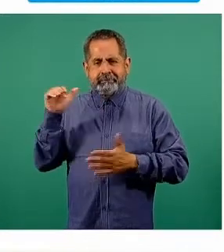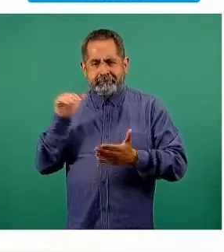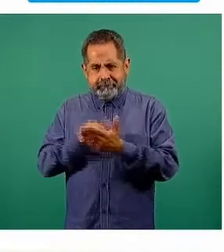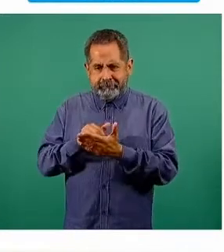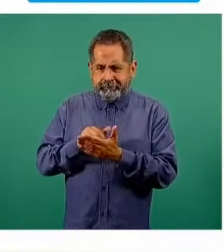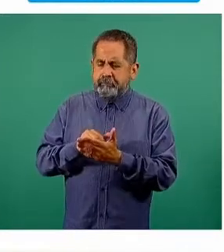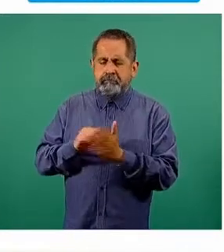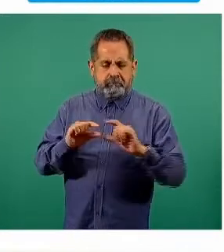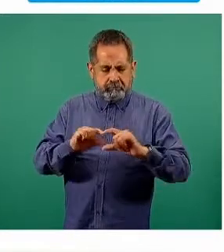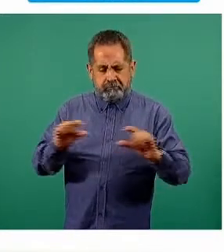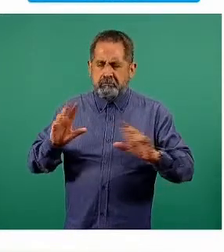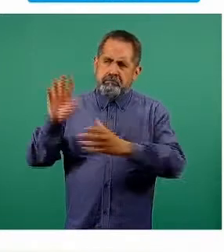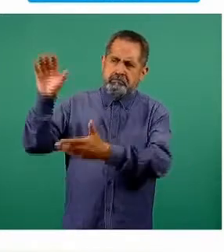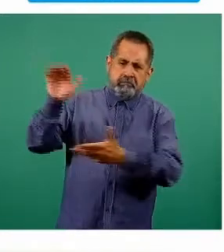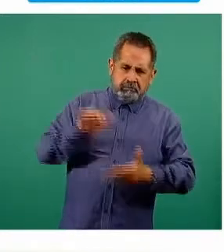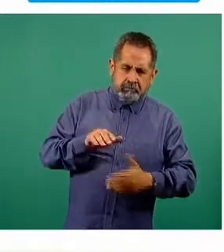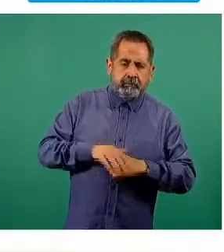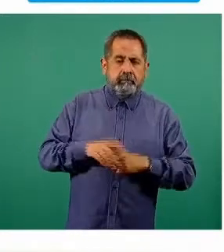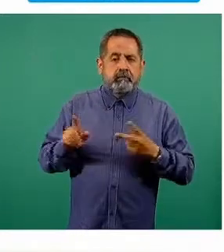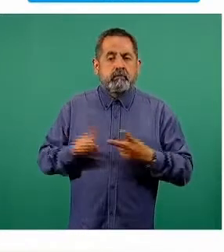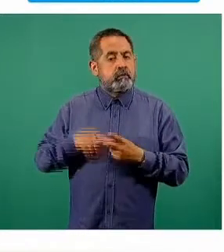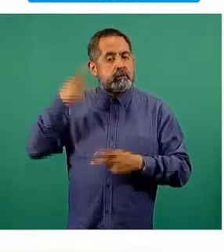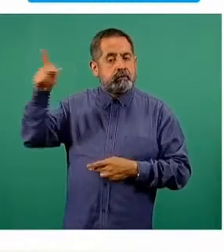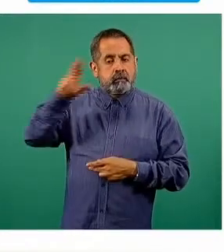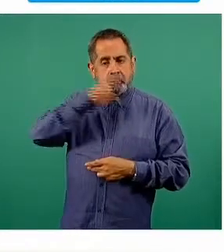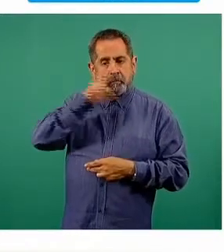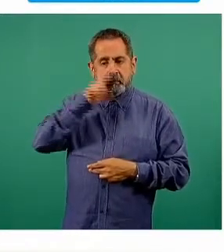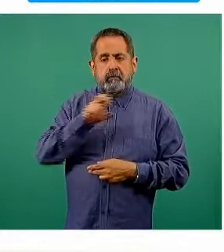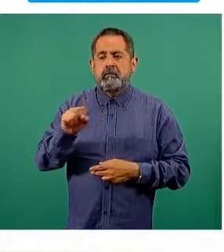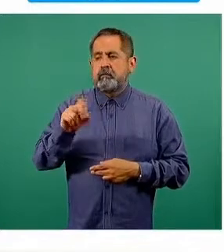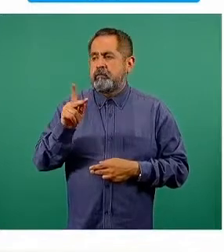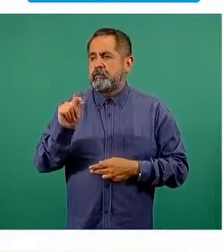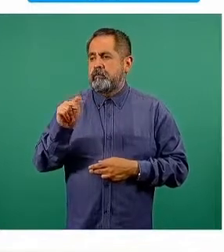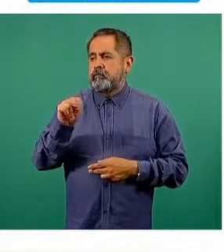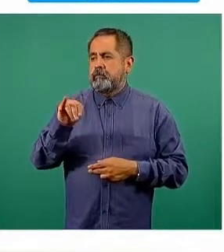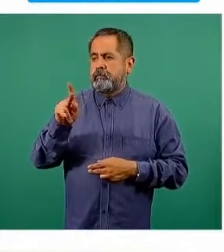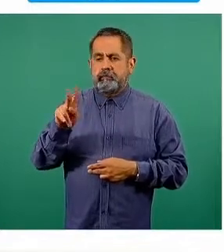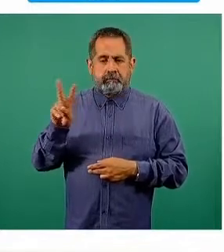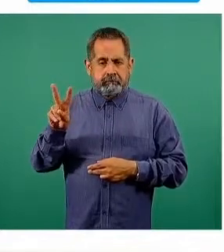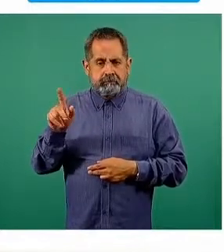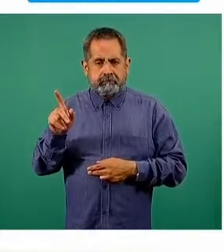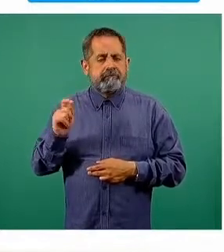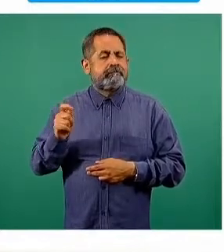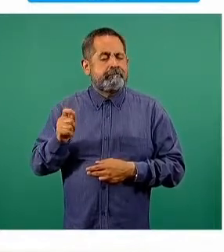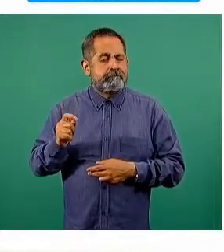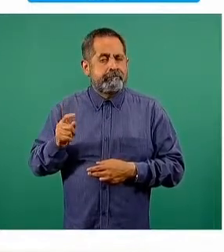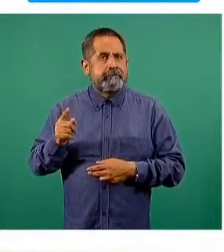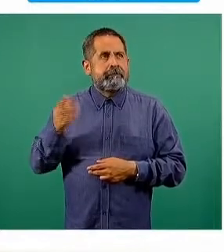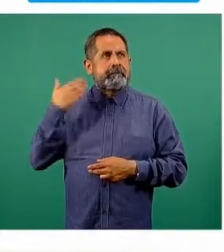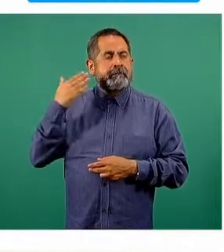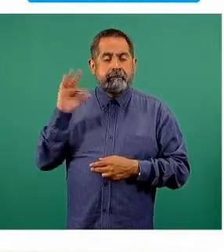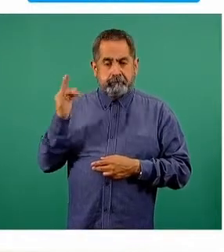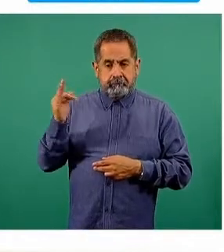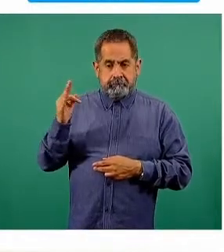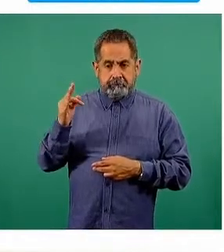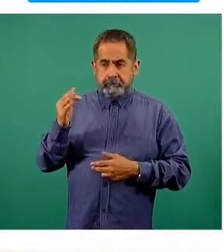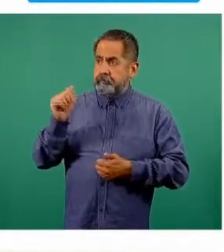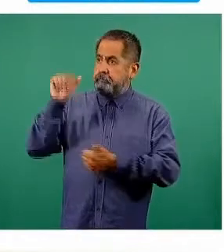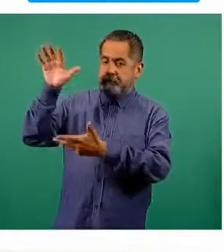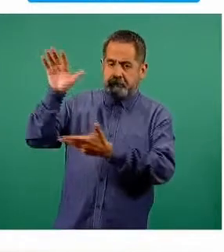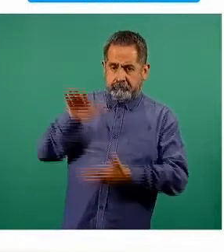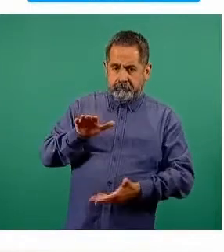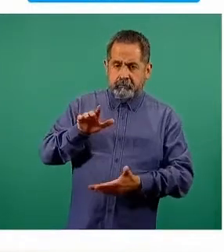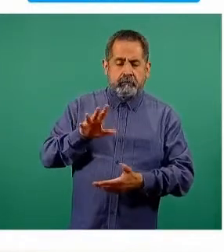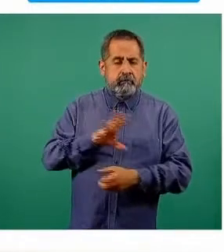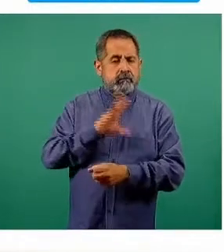dosis. La vacuna Sputnik V, que nos llegó en el mes de febrero con